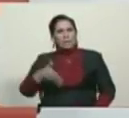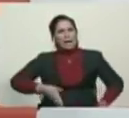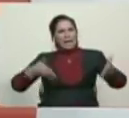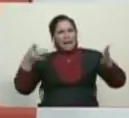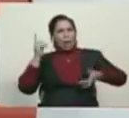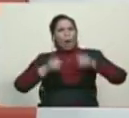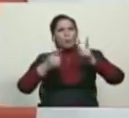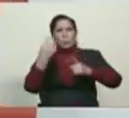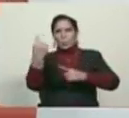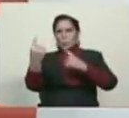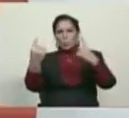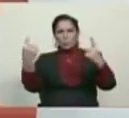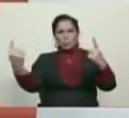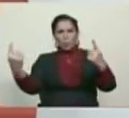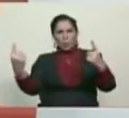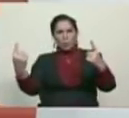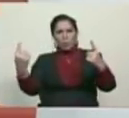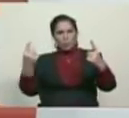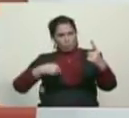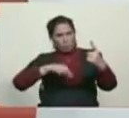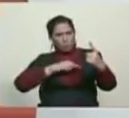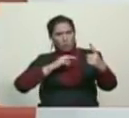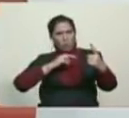ellos, ¿estarían cantando fraude también?